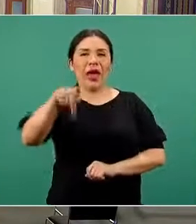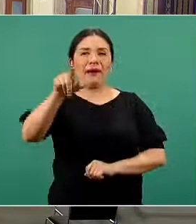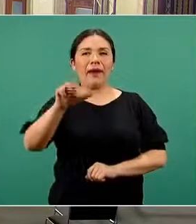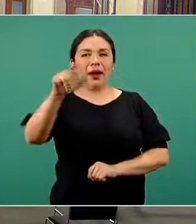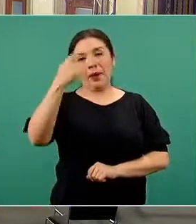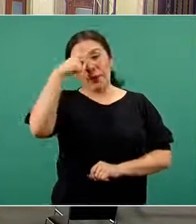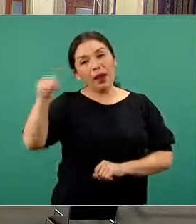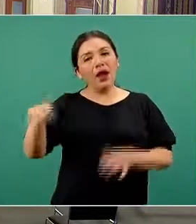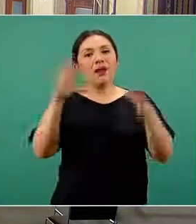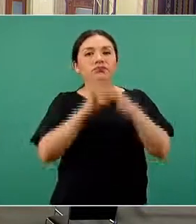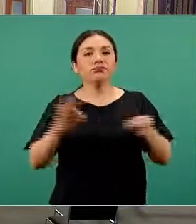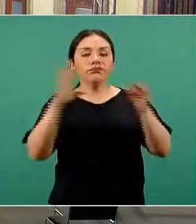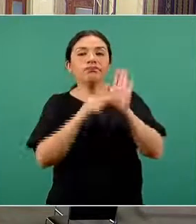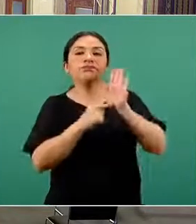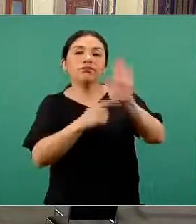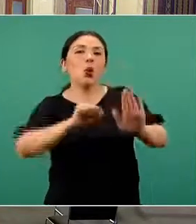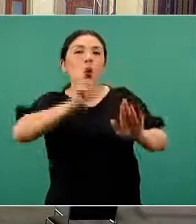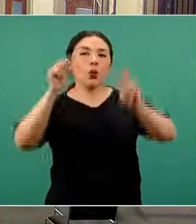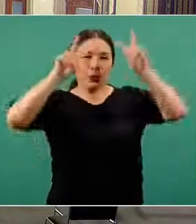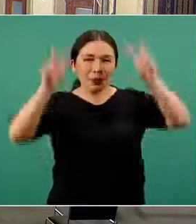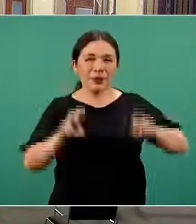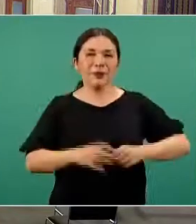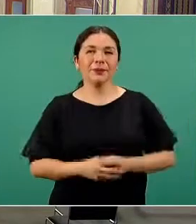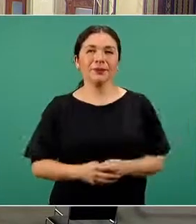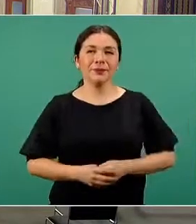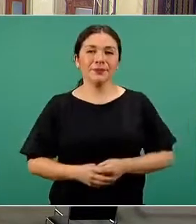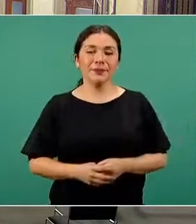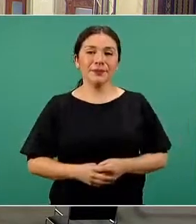que presente el componente temático.